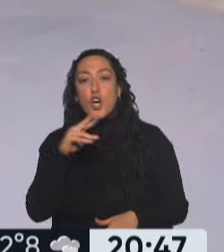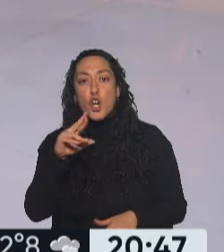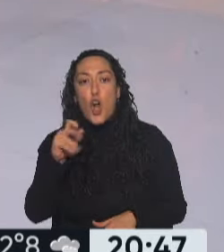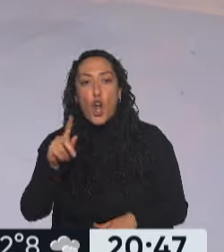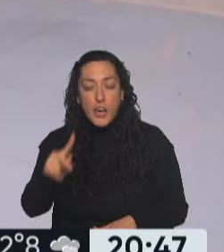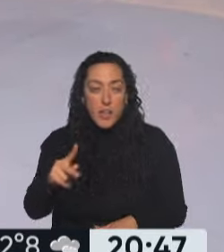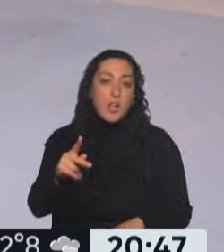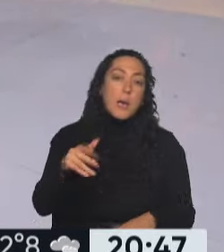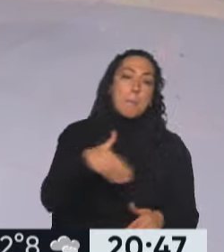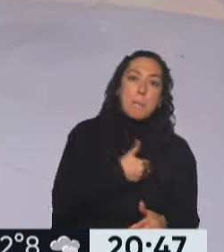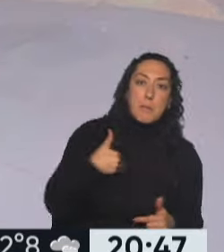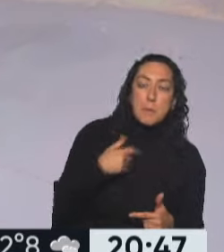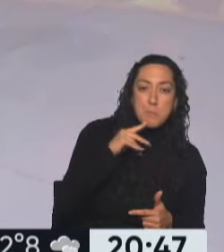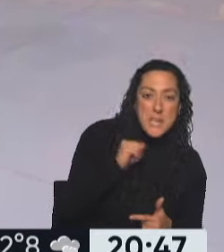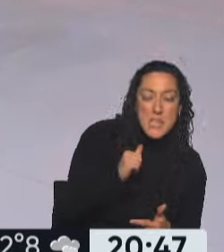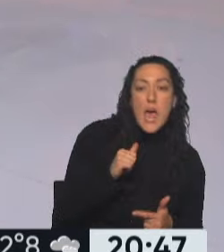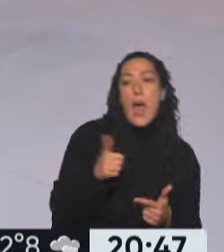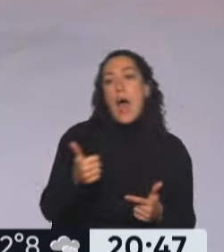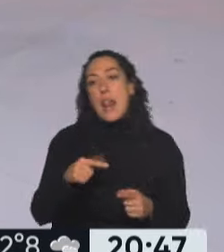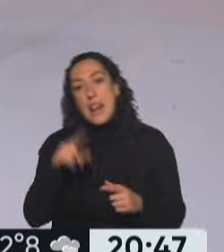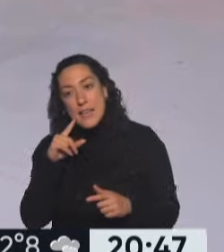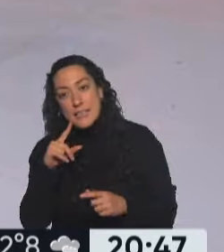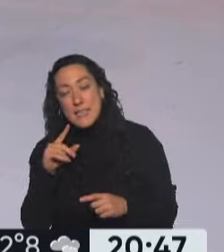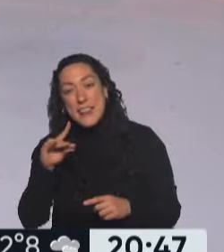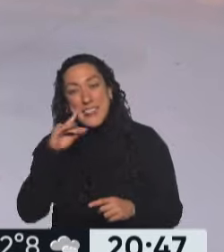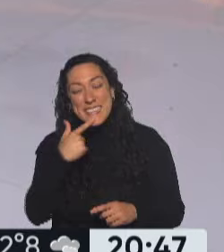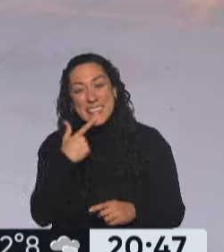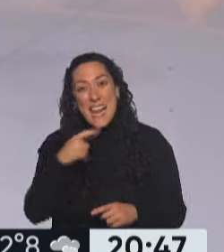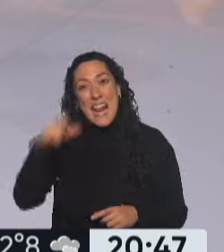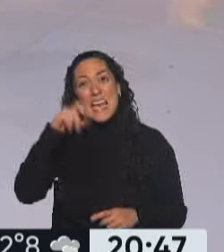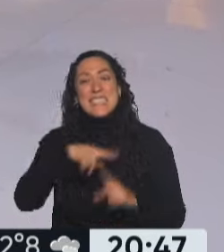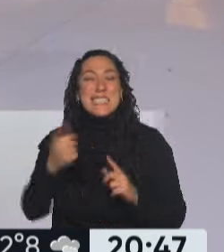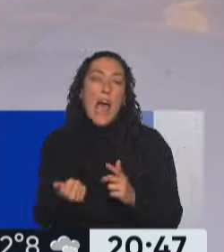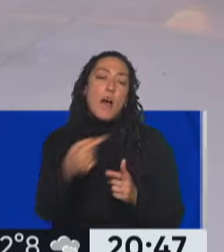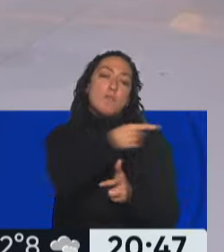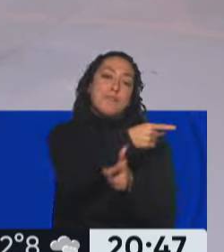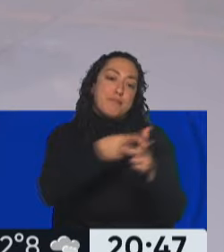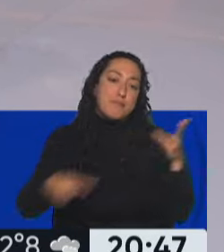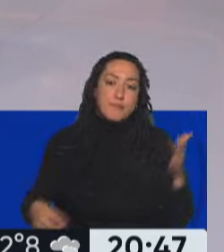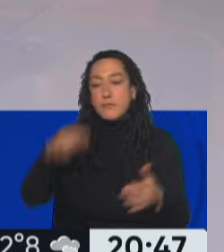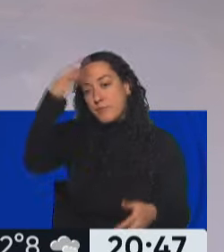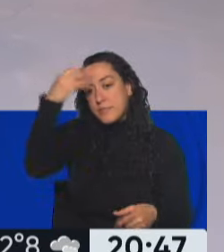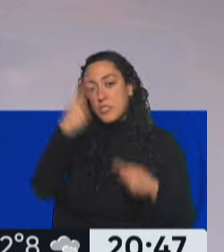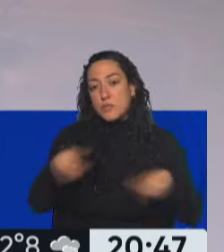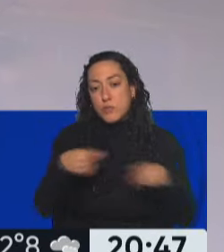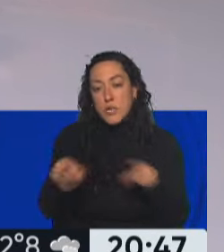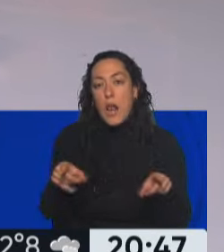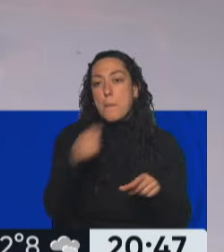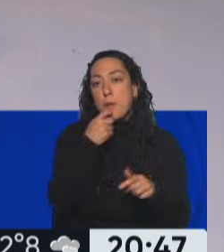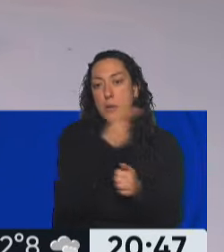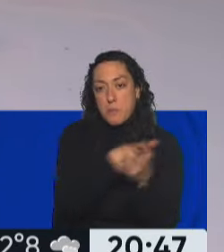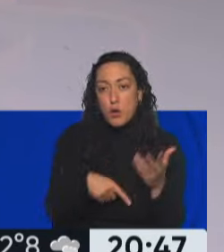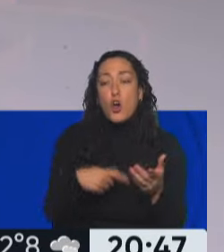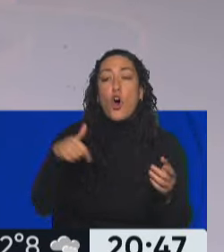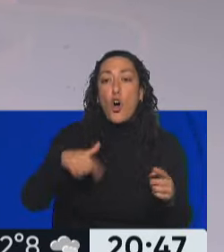10 nominaciones. También está Lexi, hablemos de Dislexia, con 13 nominaciones, por nombrar algunos nada más. Así que hoy esta